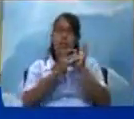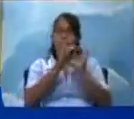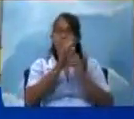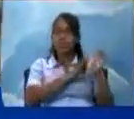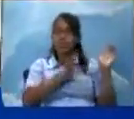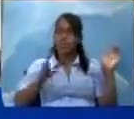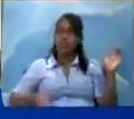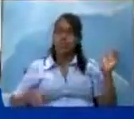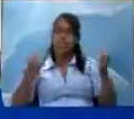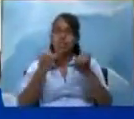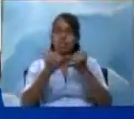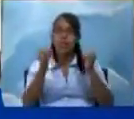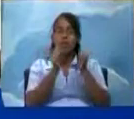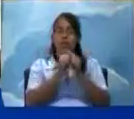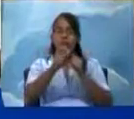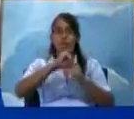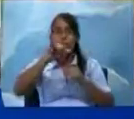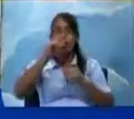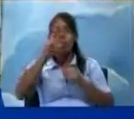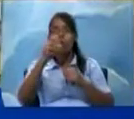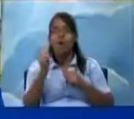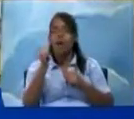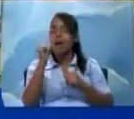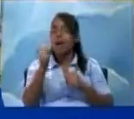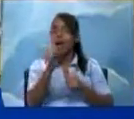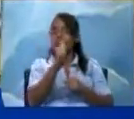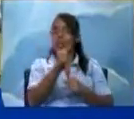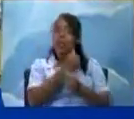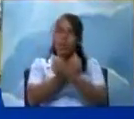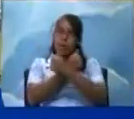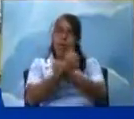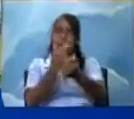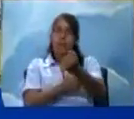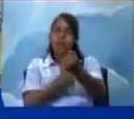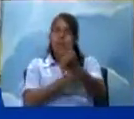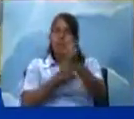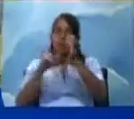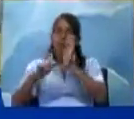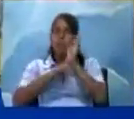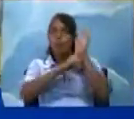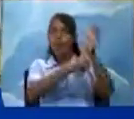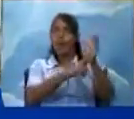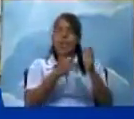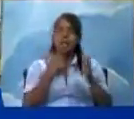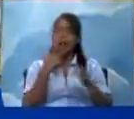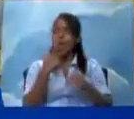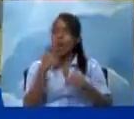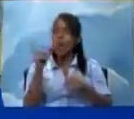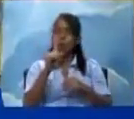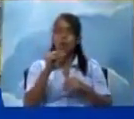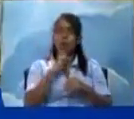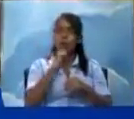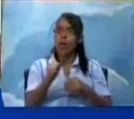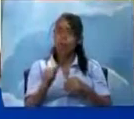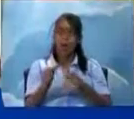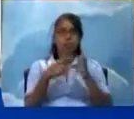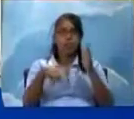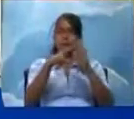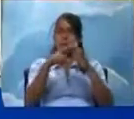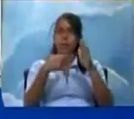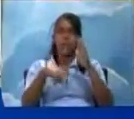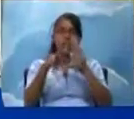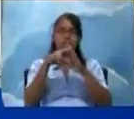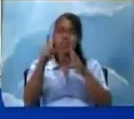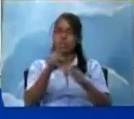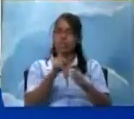Jesucristo, terminando con Juan. Cada uno, amados hermanos, muestra un aspecto, no es una